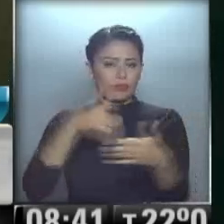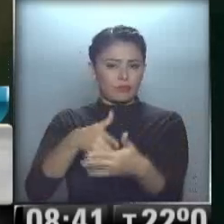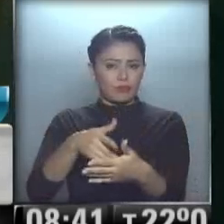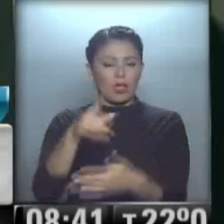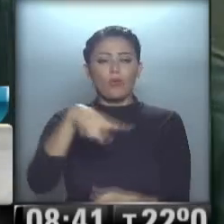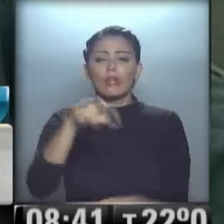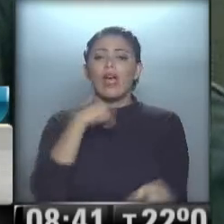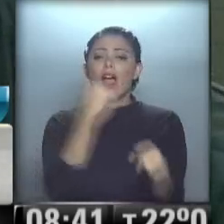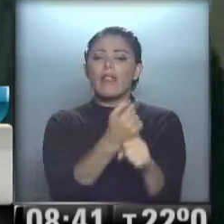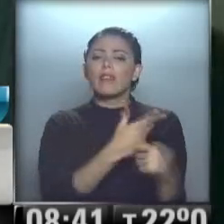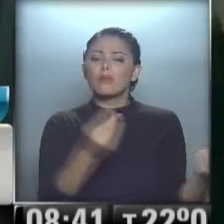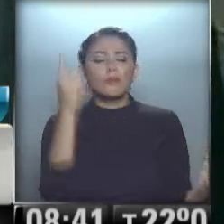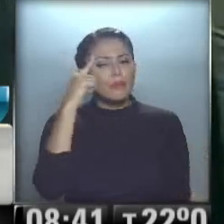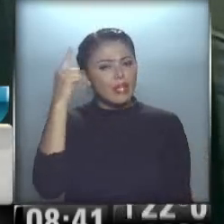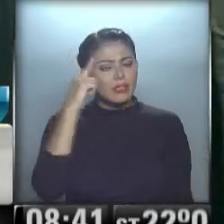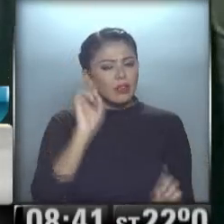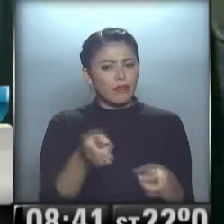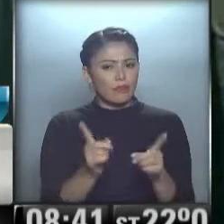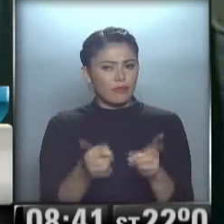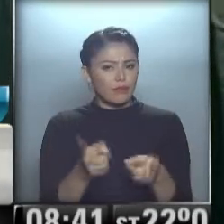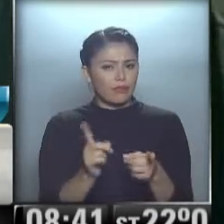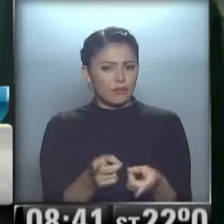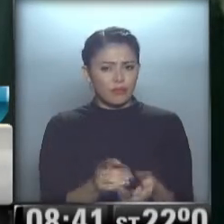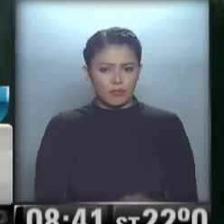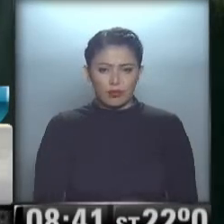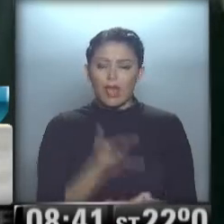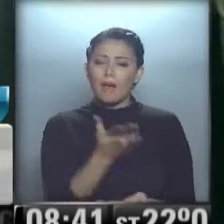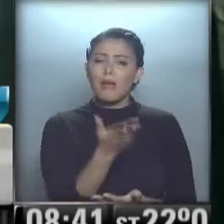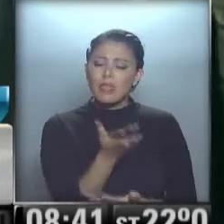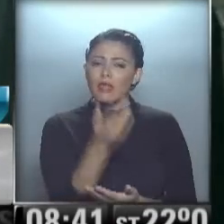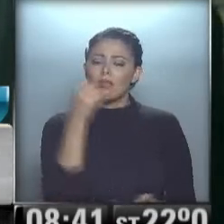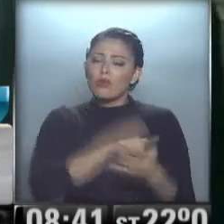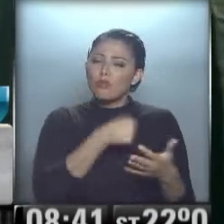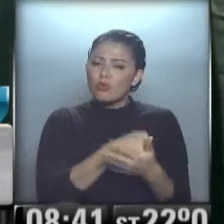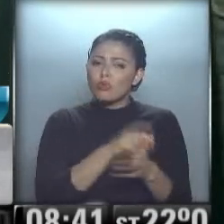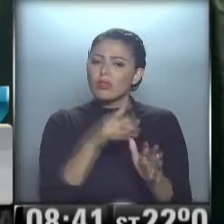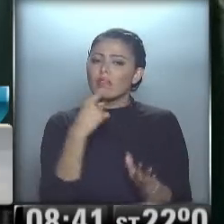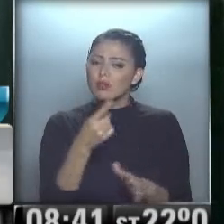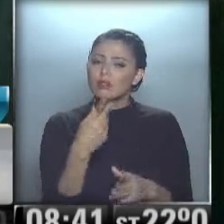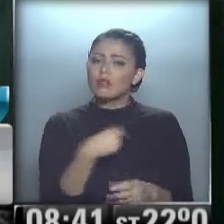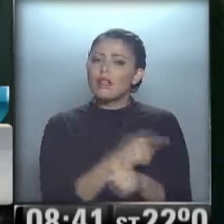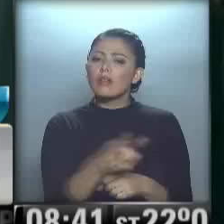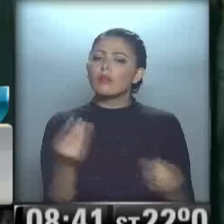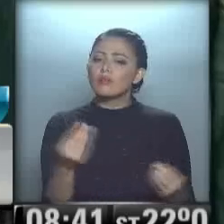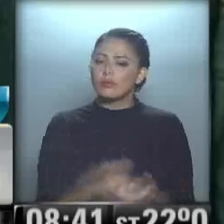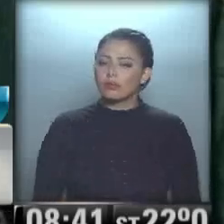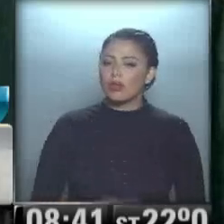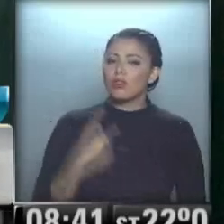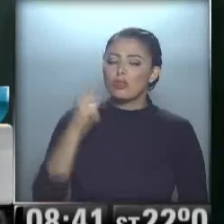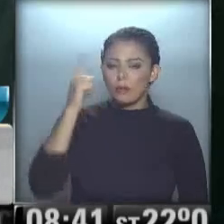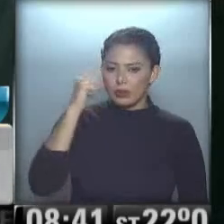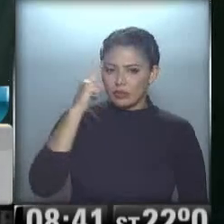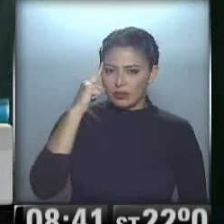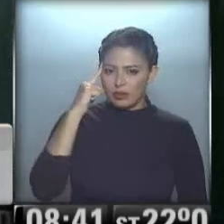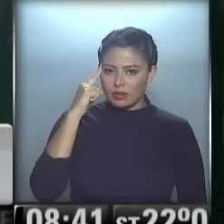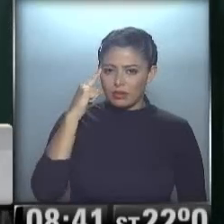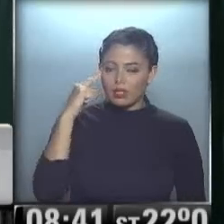ustedes eh tienen pensado mantener este sistema de reamo de Lucha como lo han definido ustedes Bueno nosotros tenemos